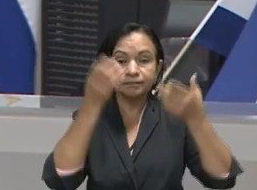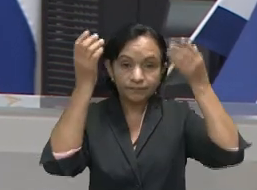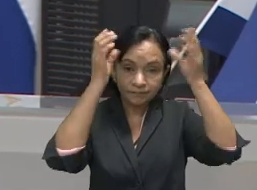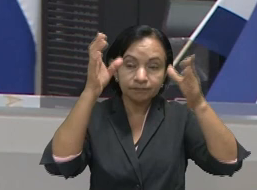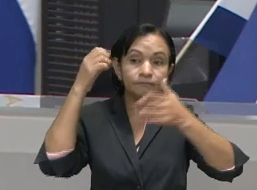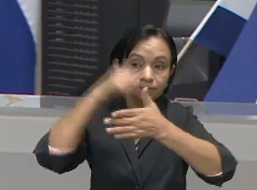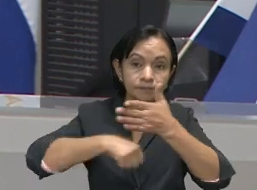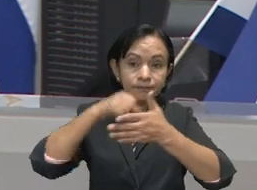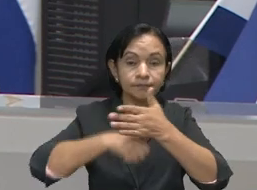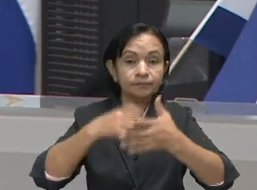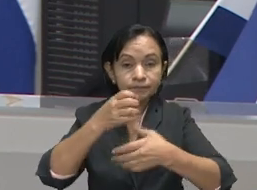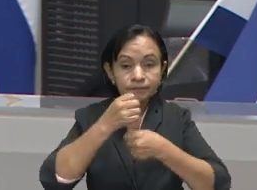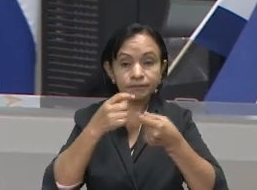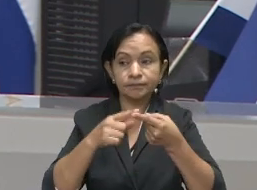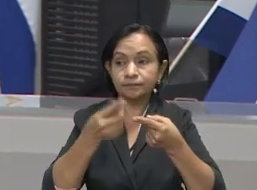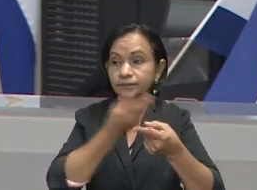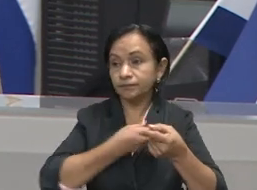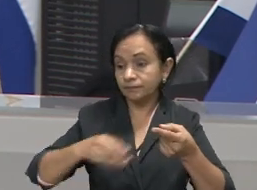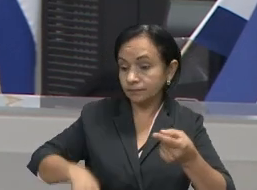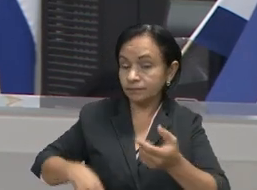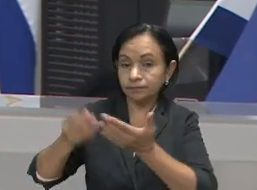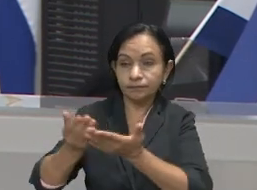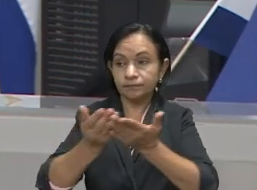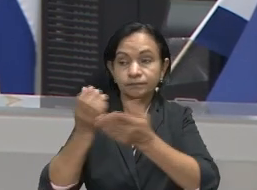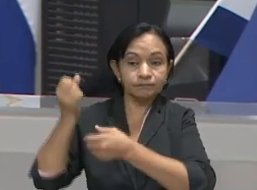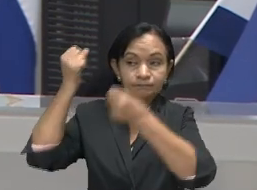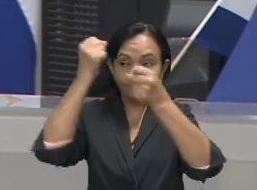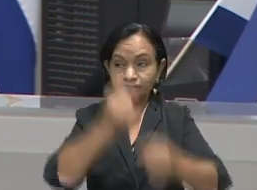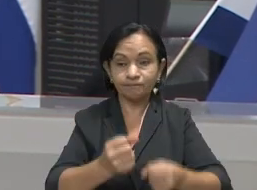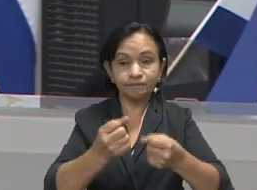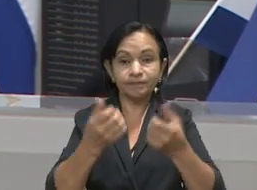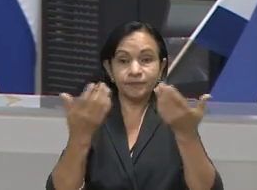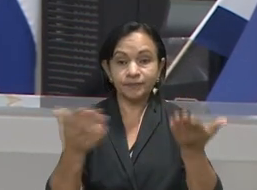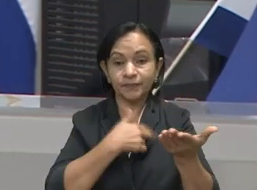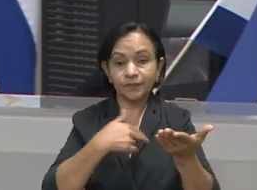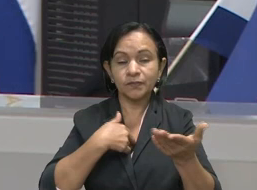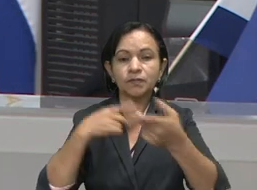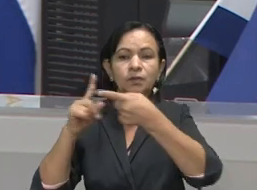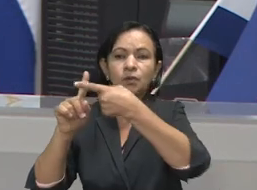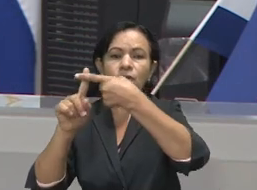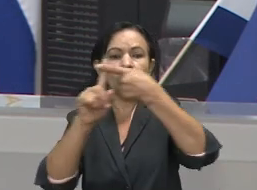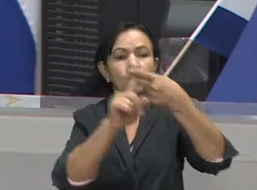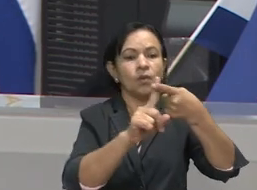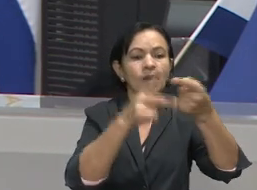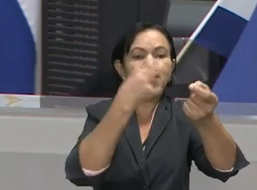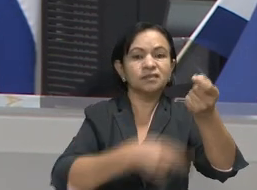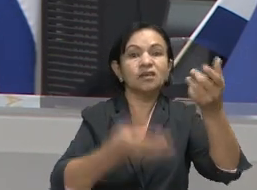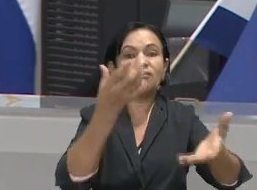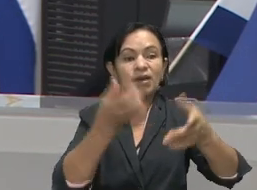cultura. Los españoles nos vinieron a imponer una cruz a sangre y